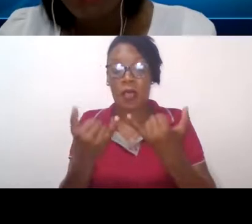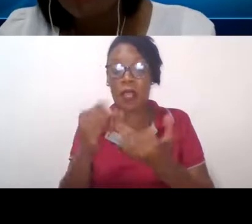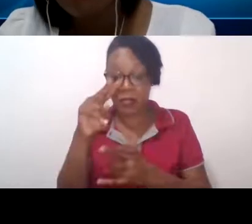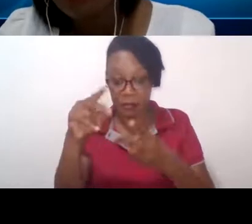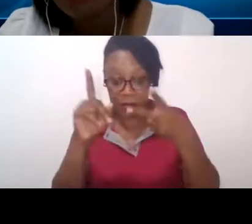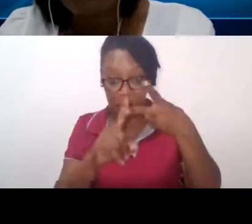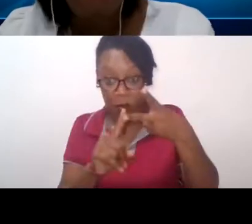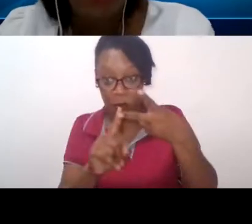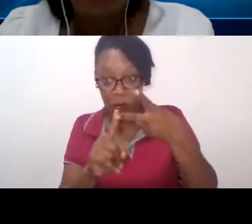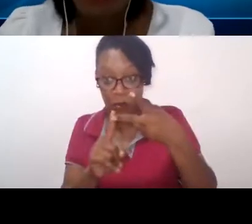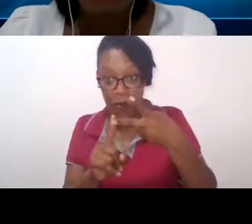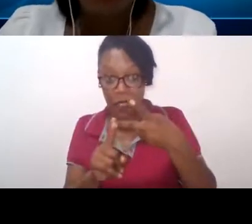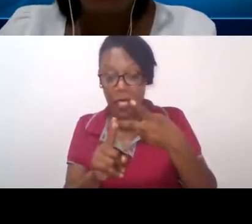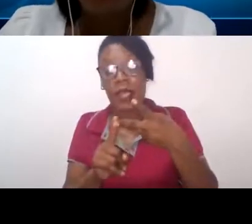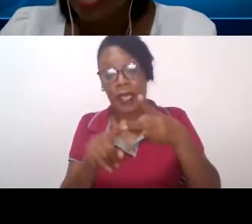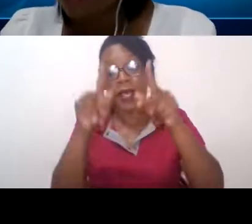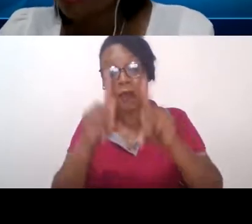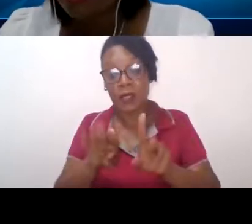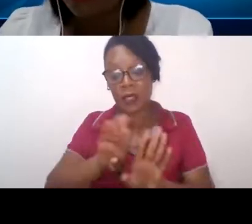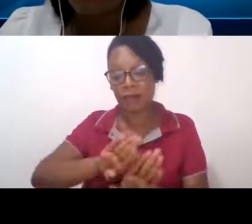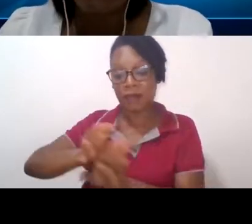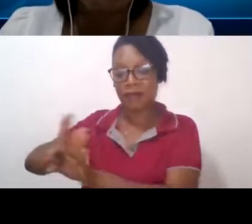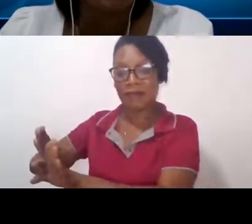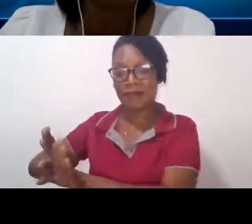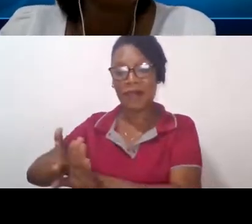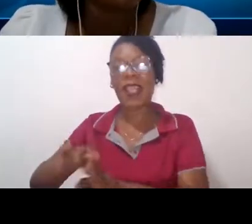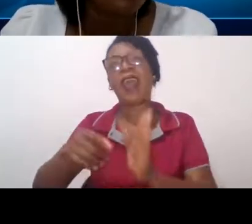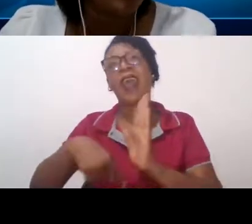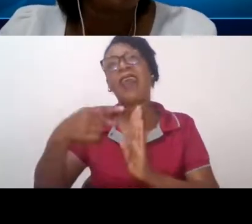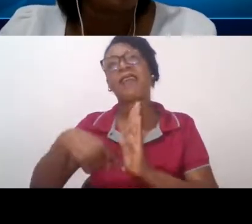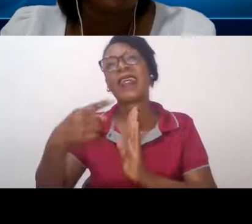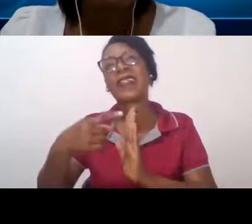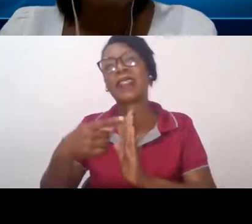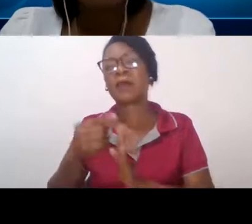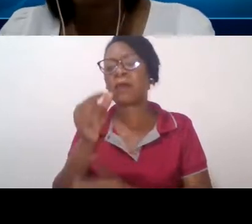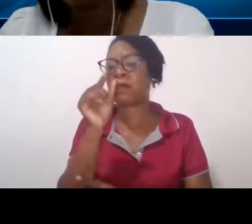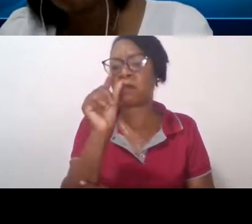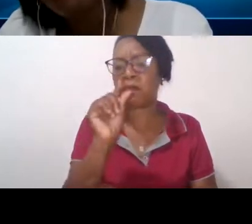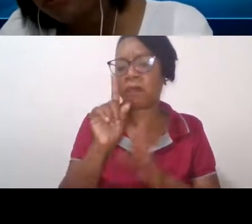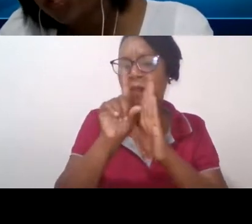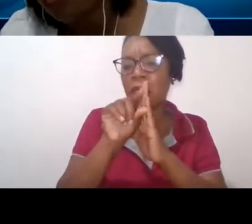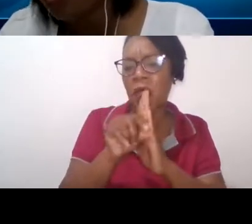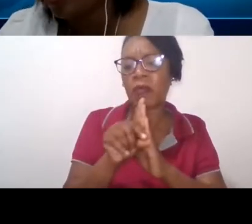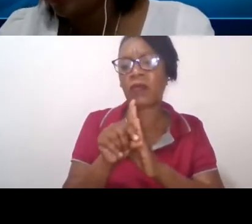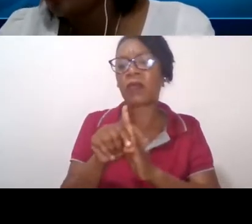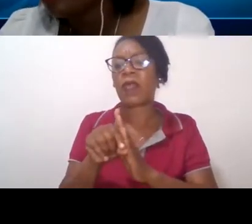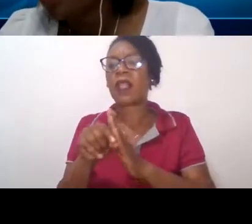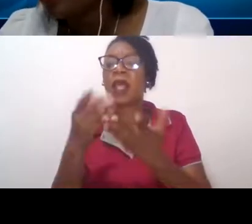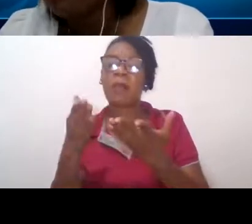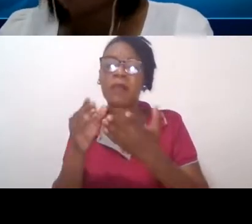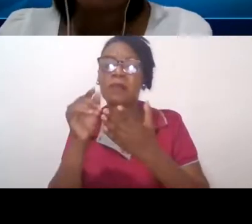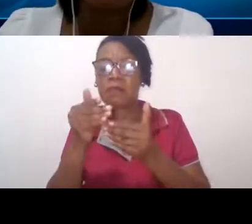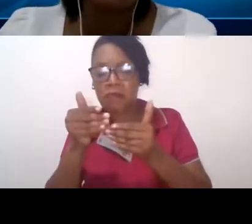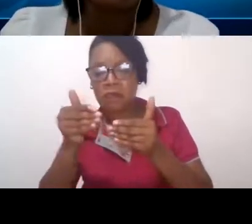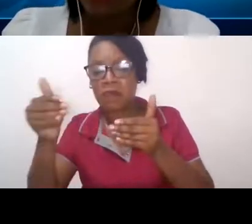que dejar que la persona se aparte de la situación. O sea, a veces las crisis duran pocos minutos, a veces duran más minutos. Y también